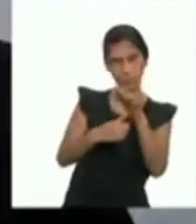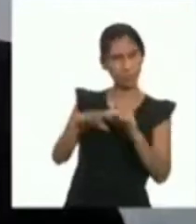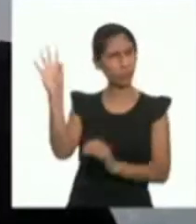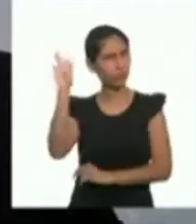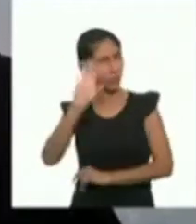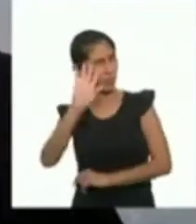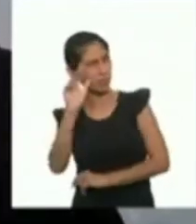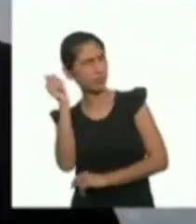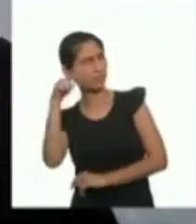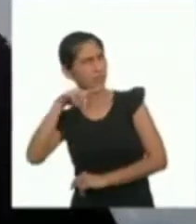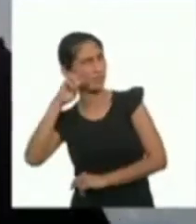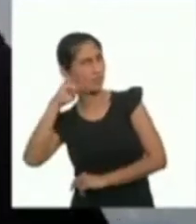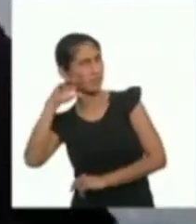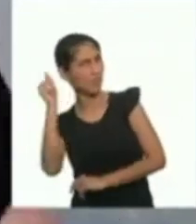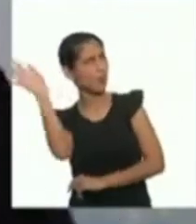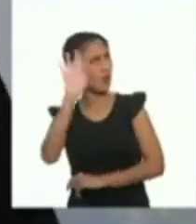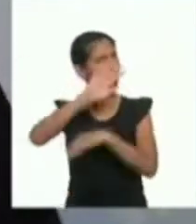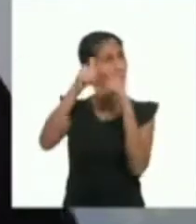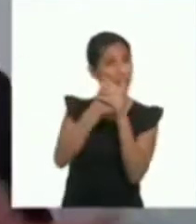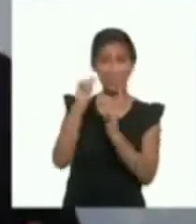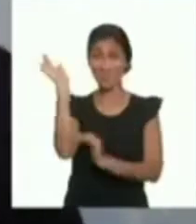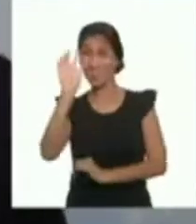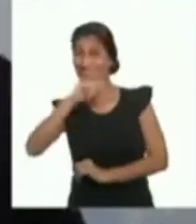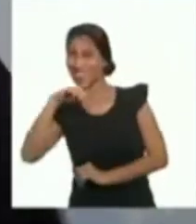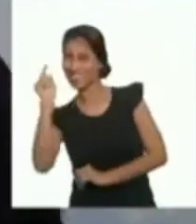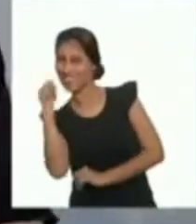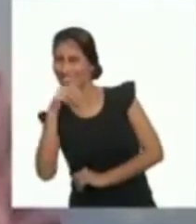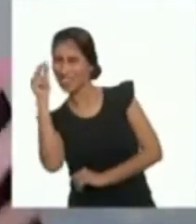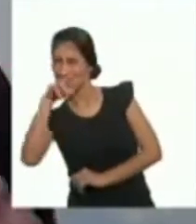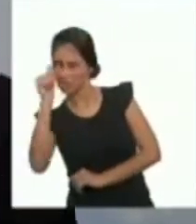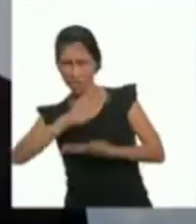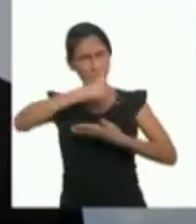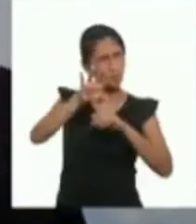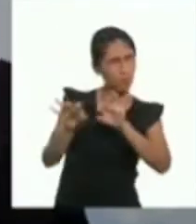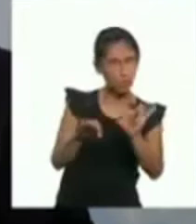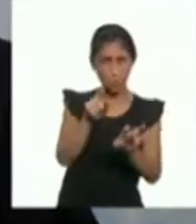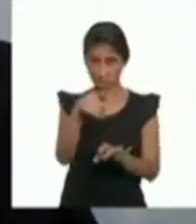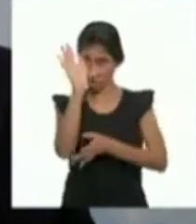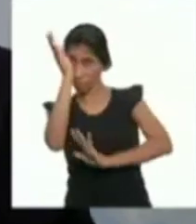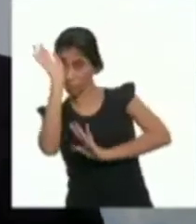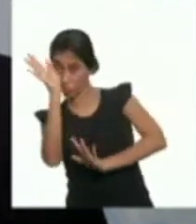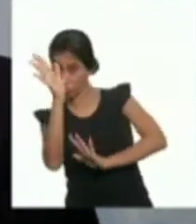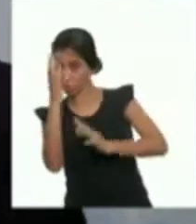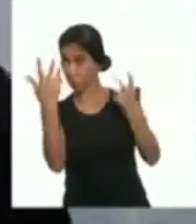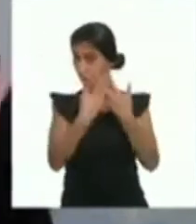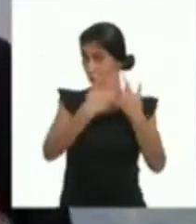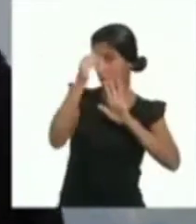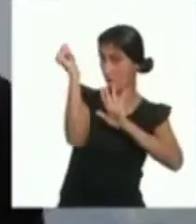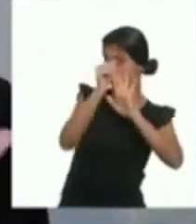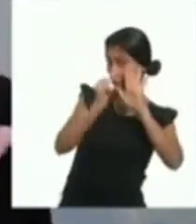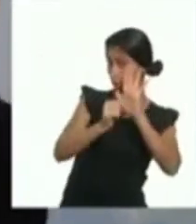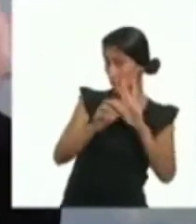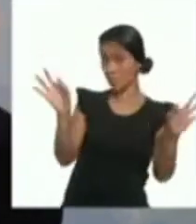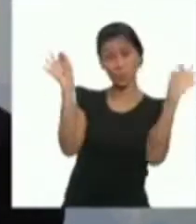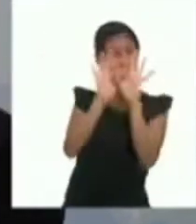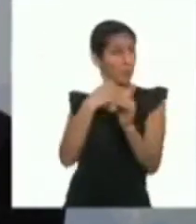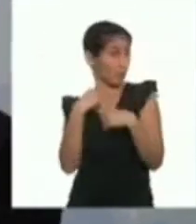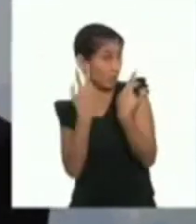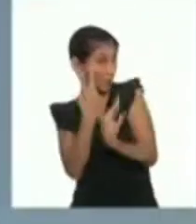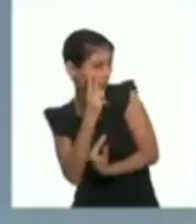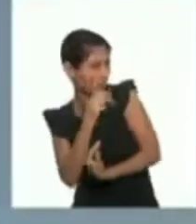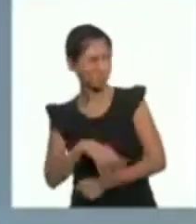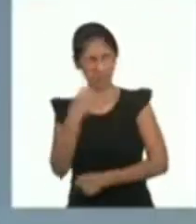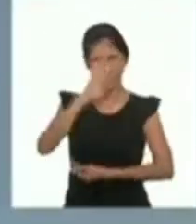Hola, Andrea. Hola a todas y todos. Hola, Googleana. ¿En tu data habrá alguna exposición artística interesante que podamos